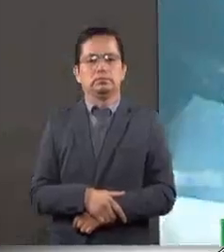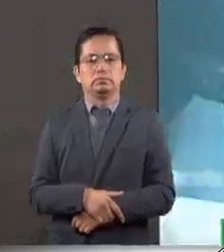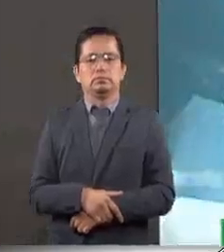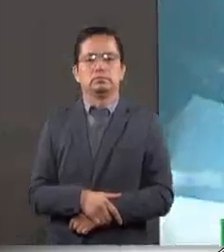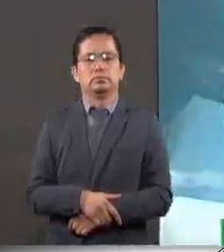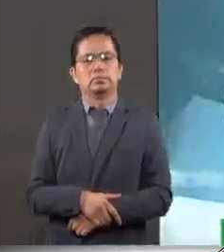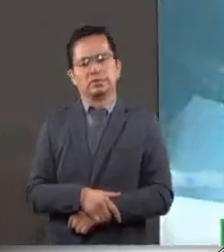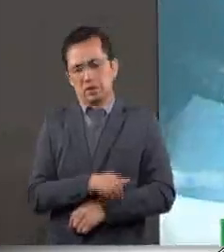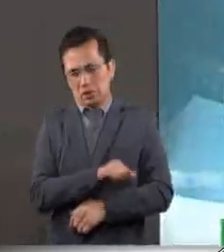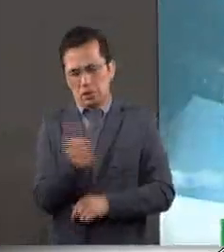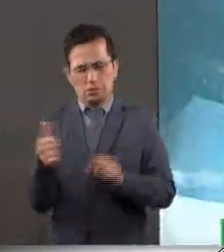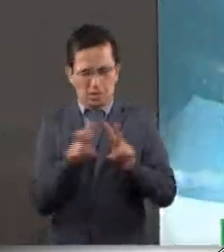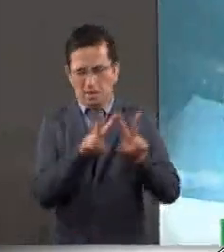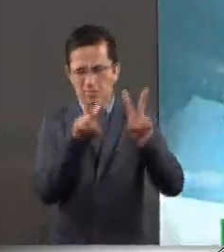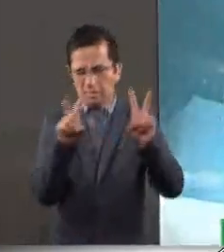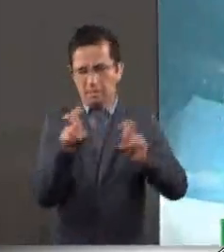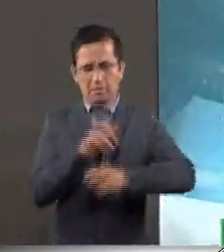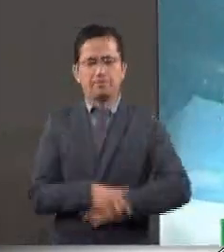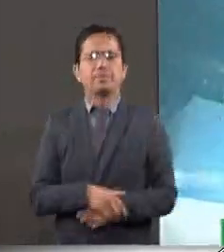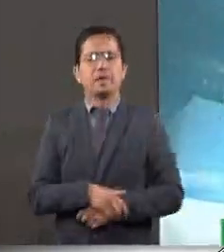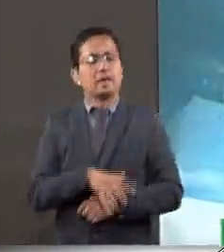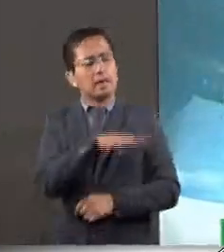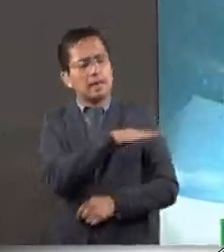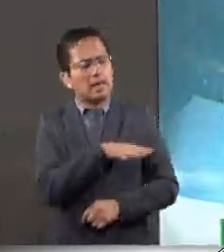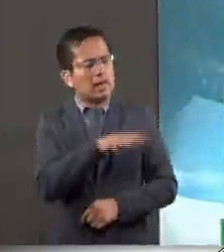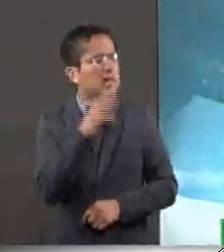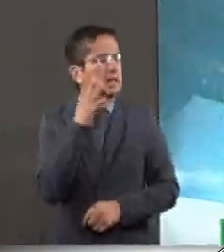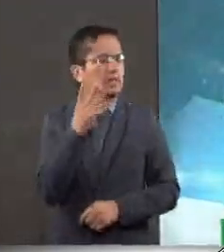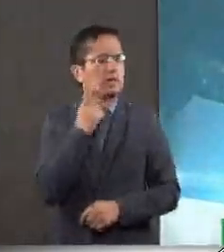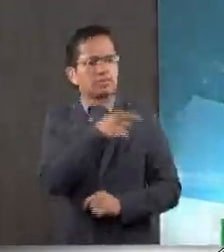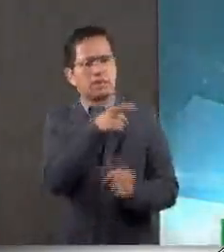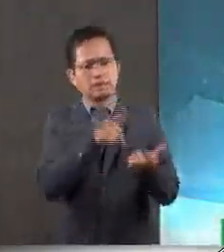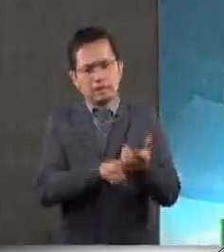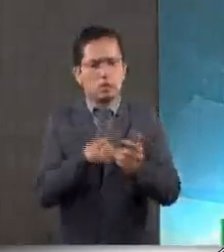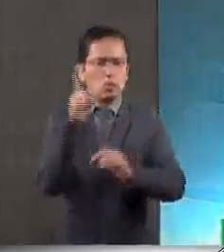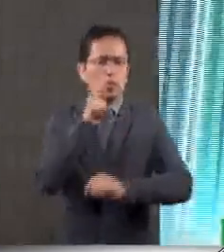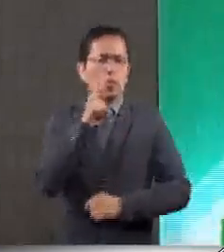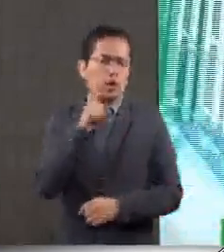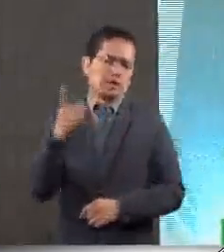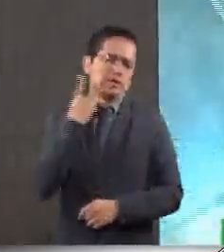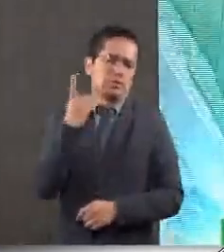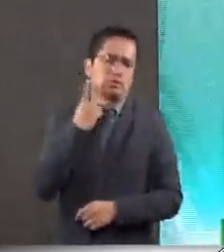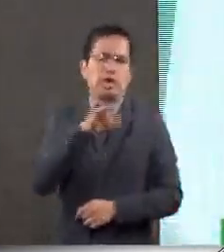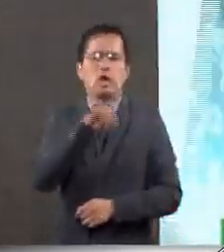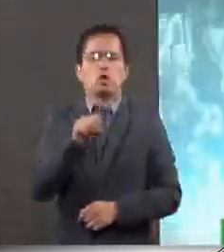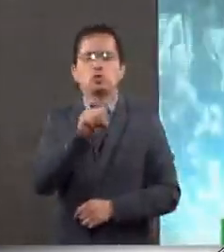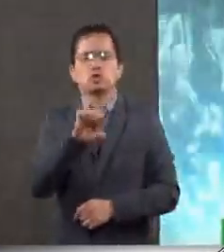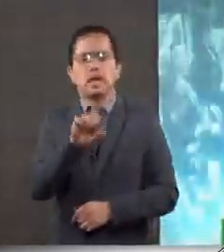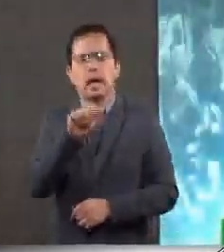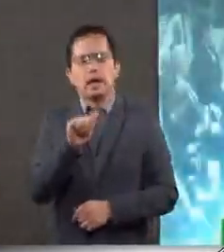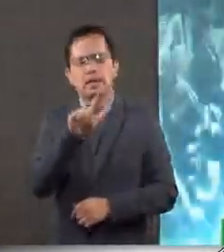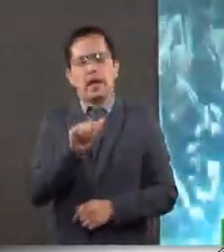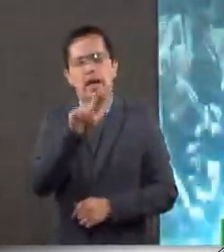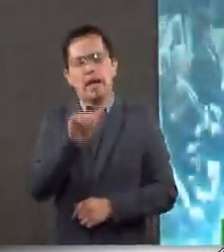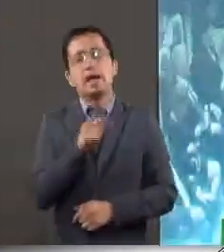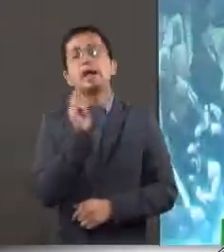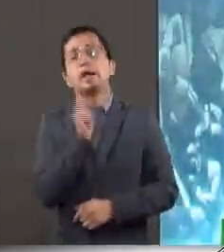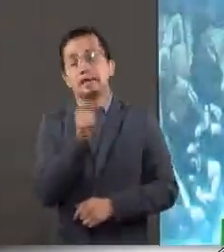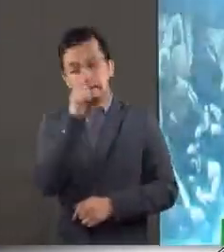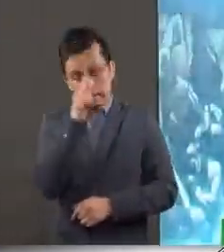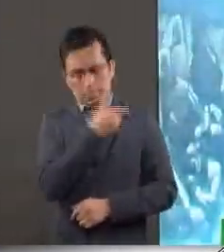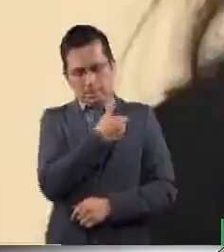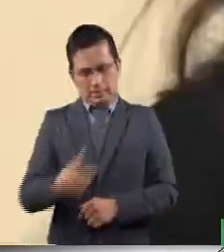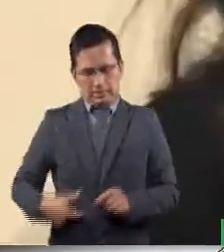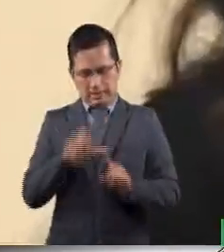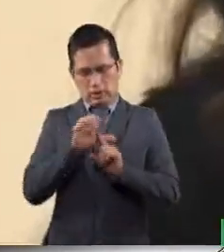Vámonos con otros temas, porque en la Cámara de Diputados, la diputada María José Alcalá, presidenta de la Comisión del Deporte, informó que se